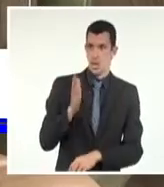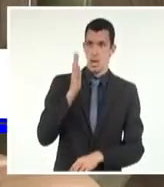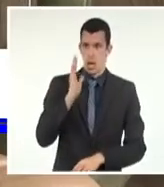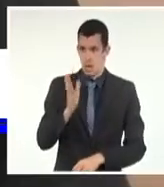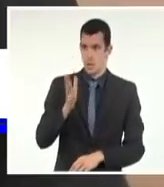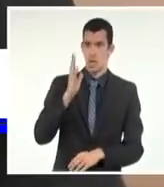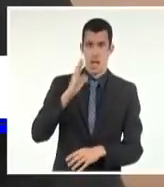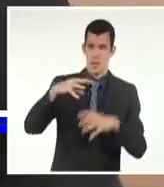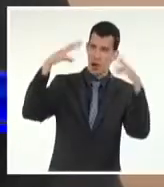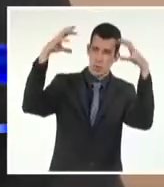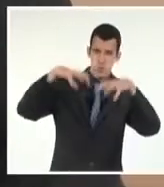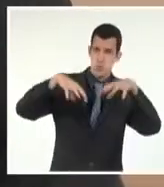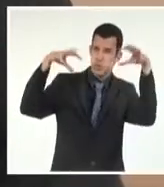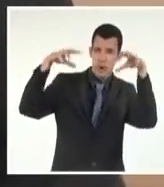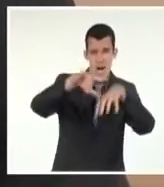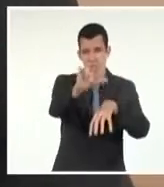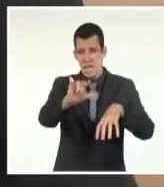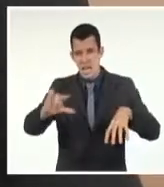noches